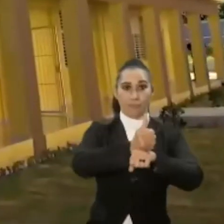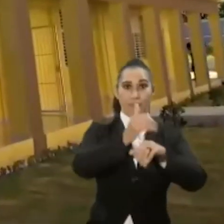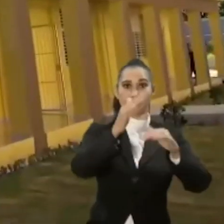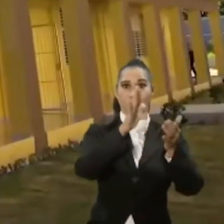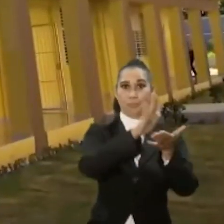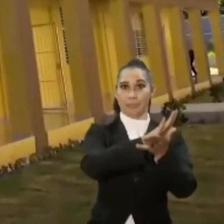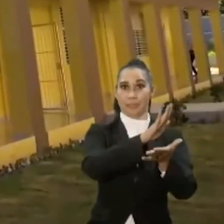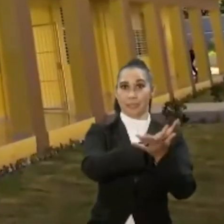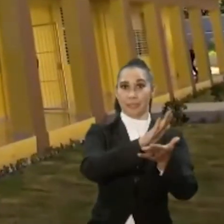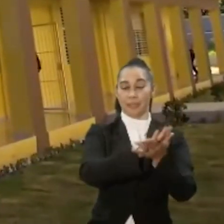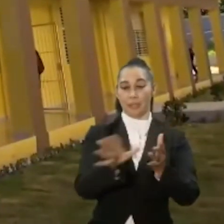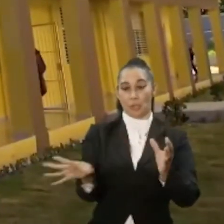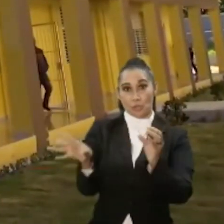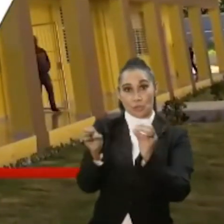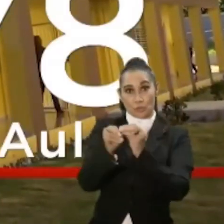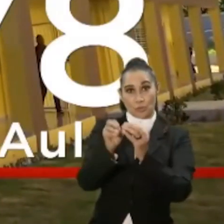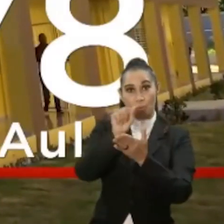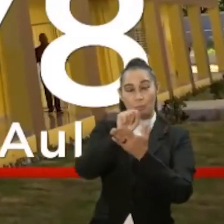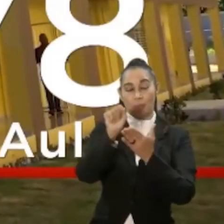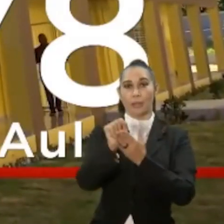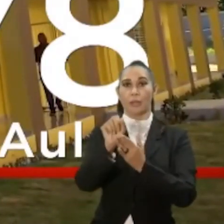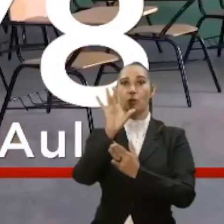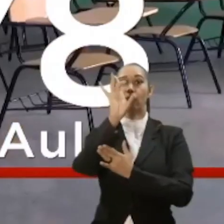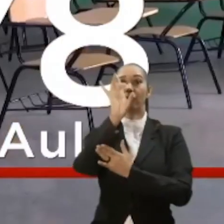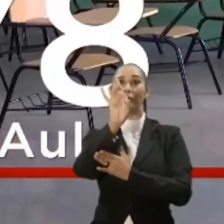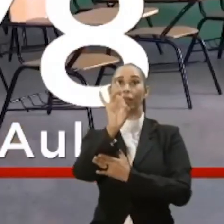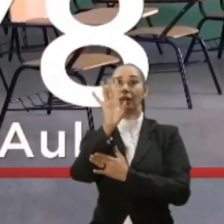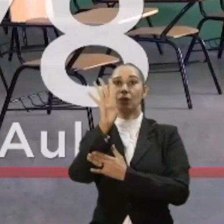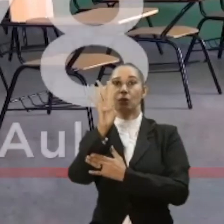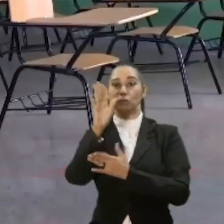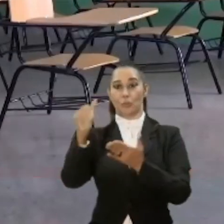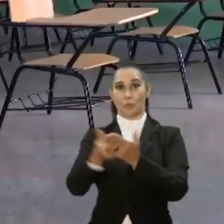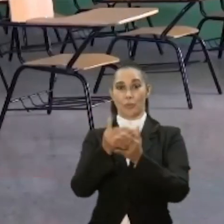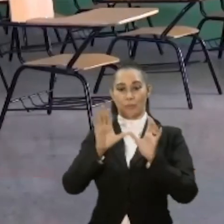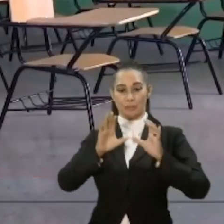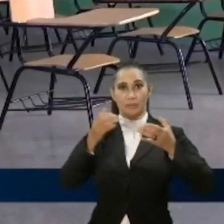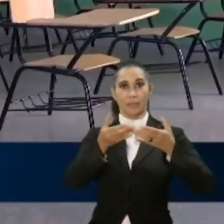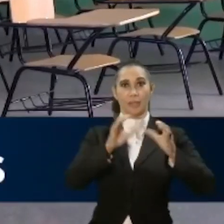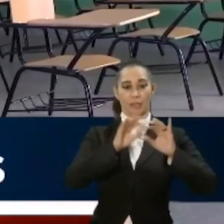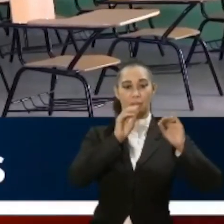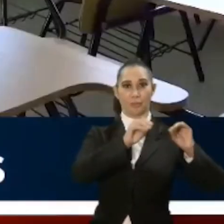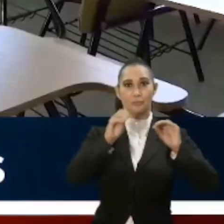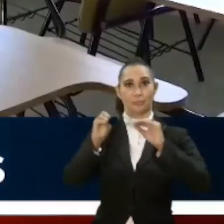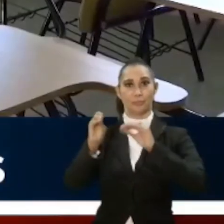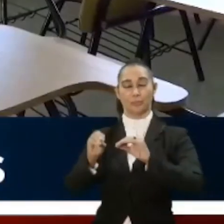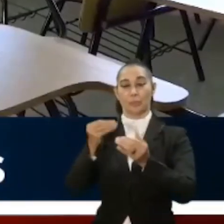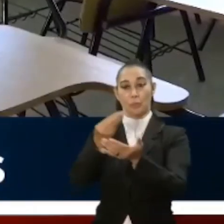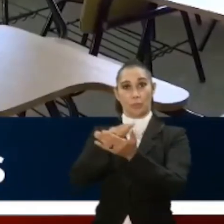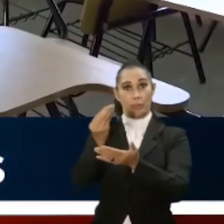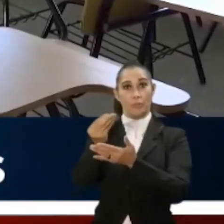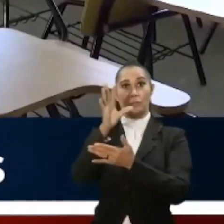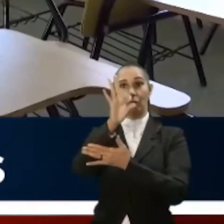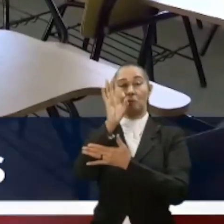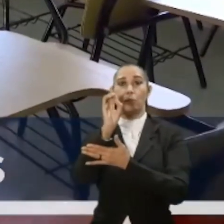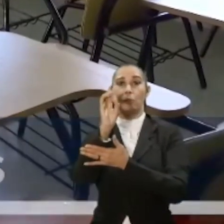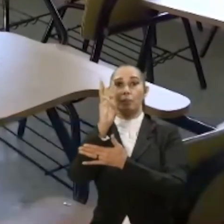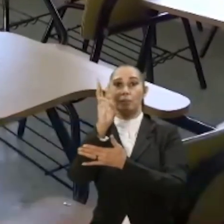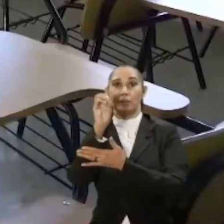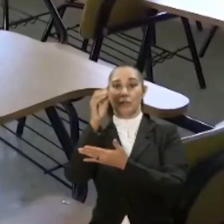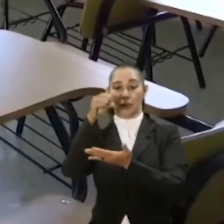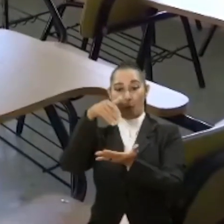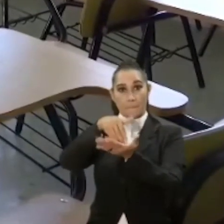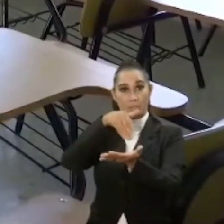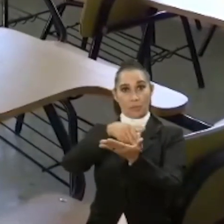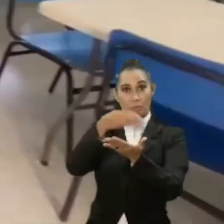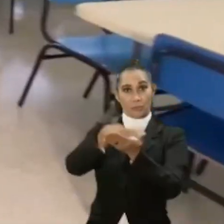al sistema 978 nuevas aulas con una inversión de más de 2.760 millones de pesos. Y hemos